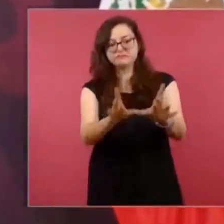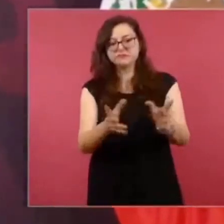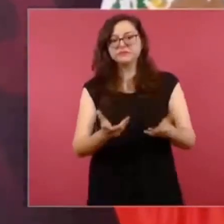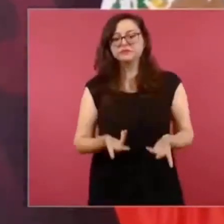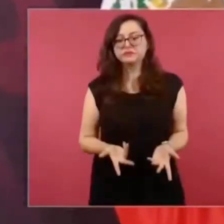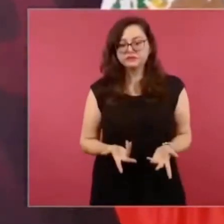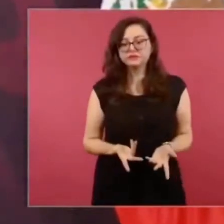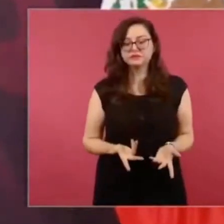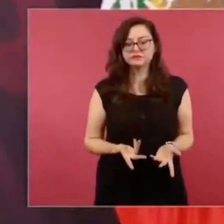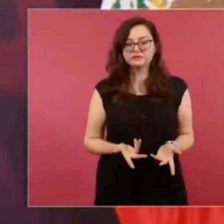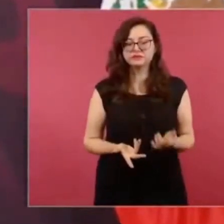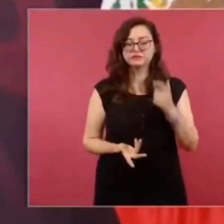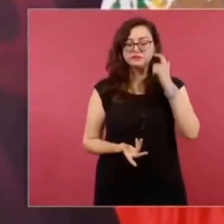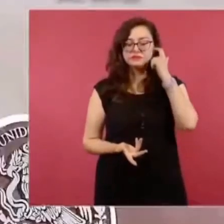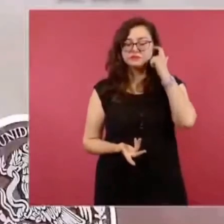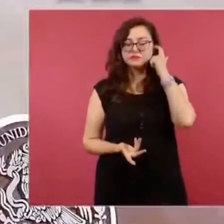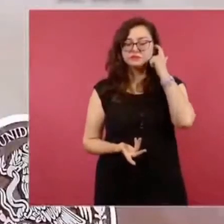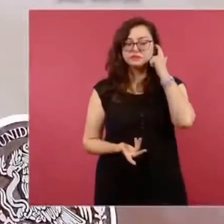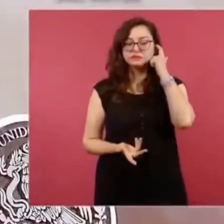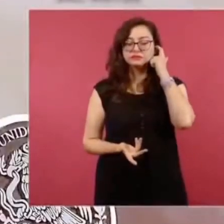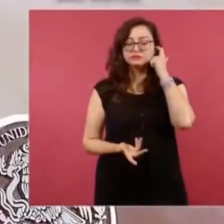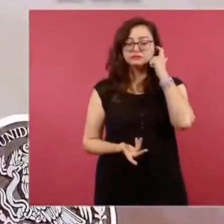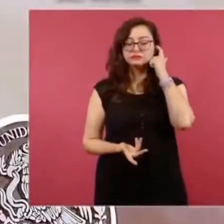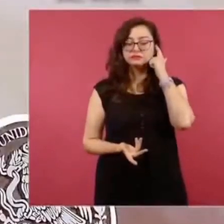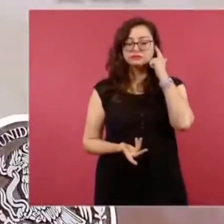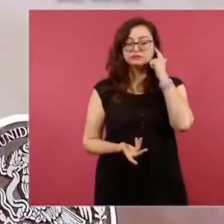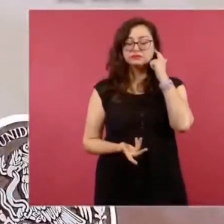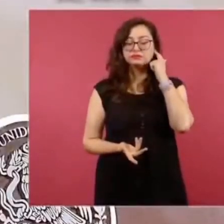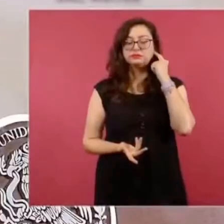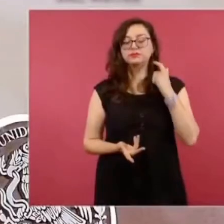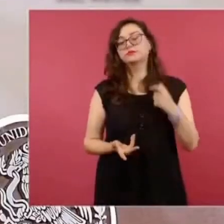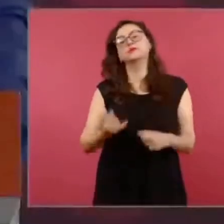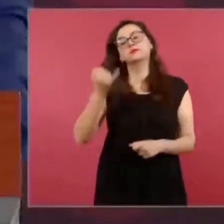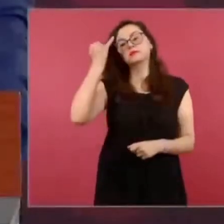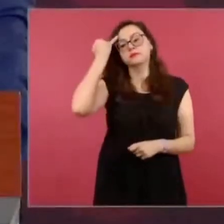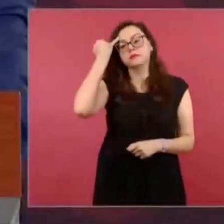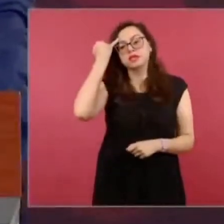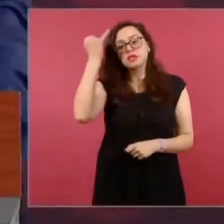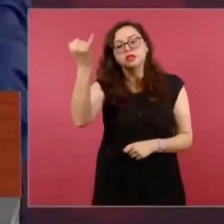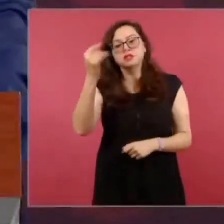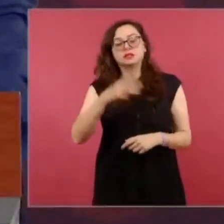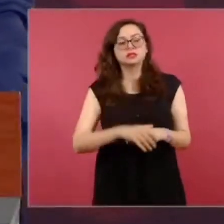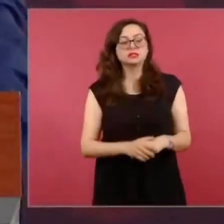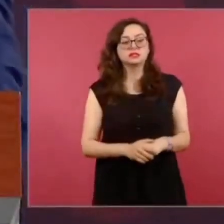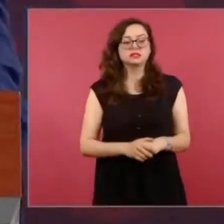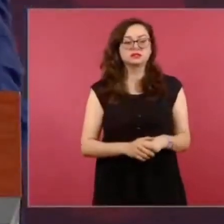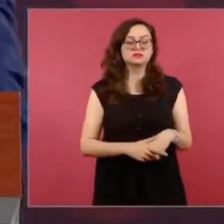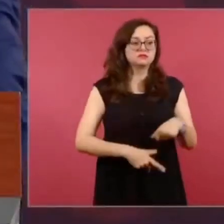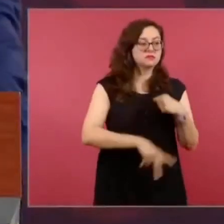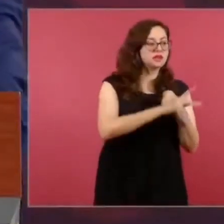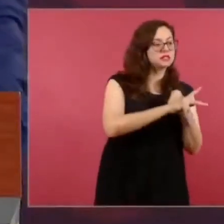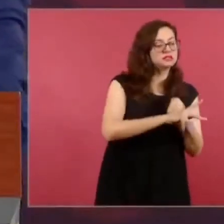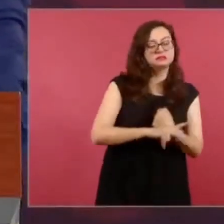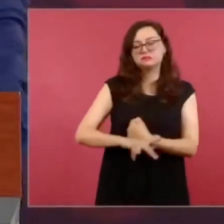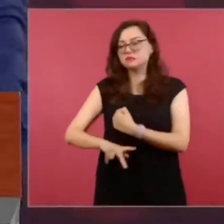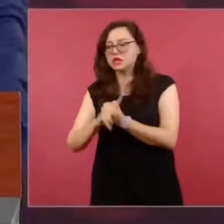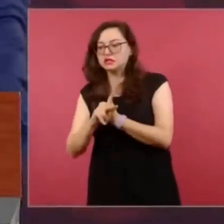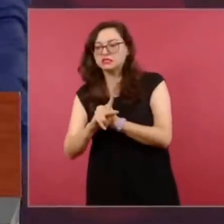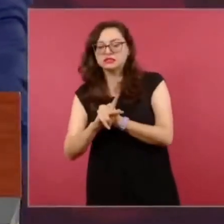Imagínense qué vergonzoso para los dos países, para los dos gobiernos, para los dos